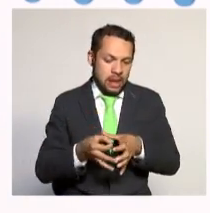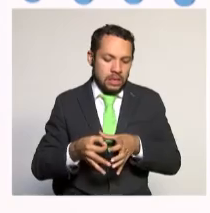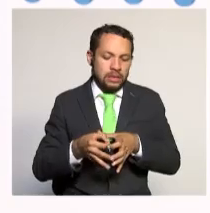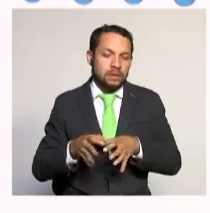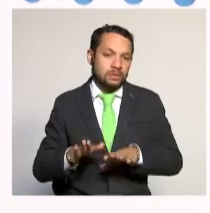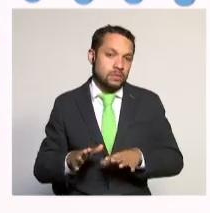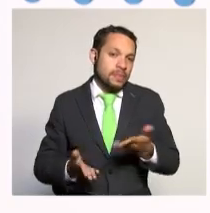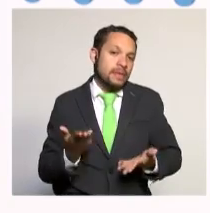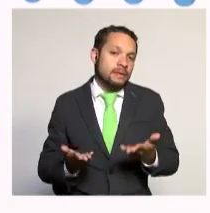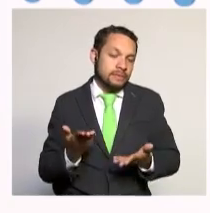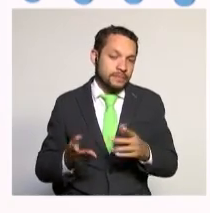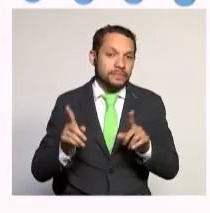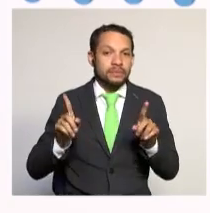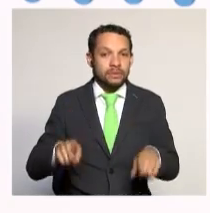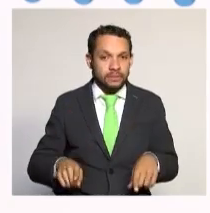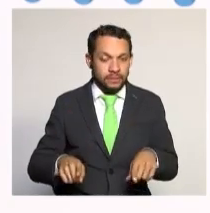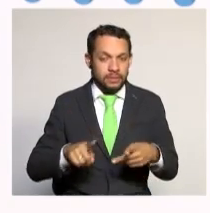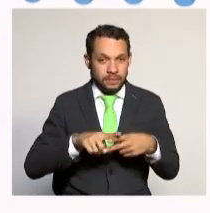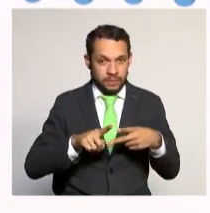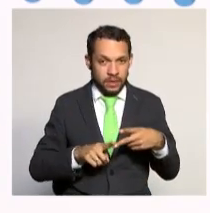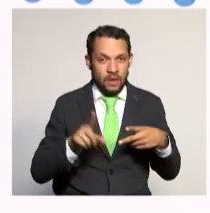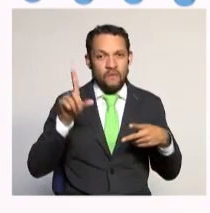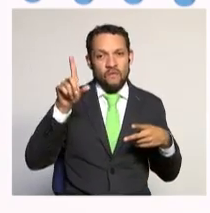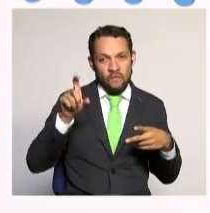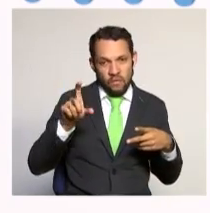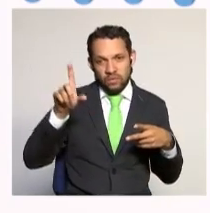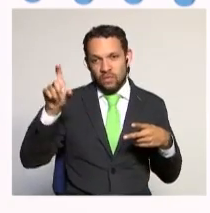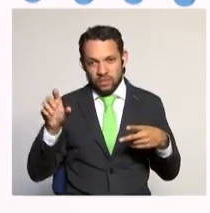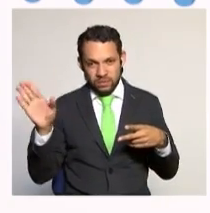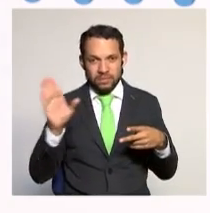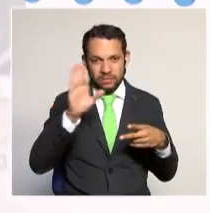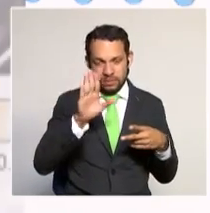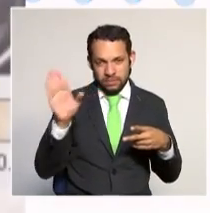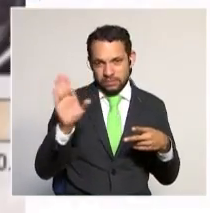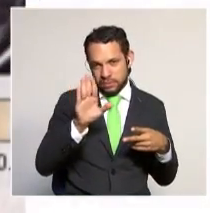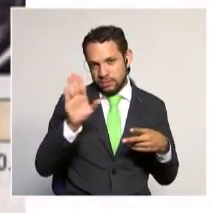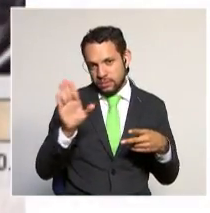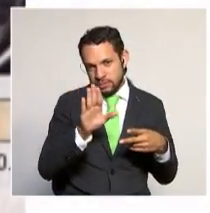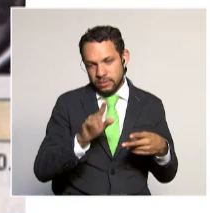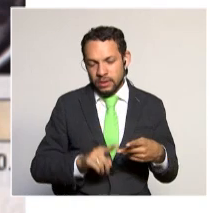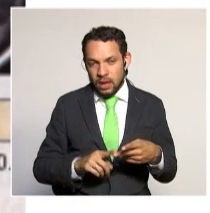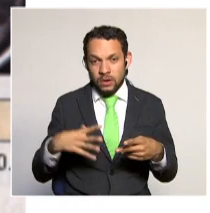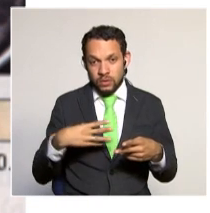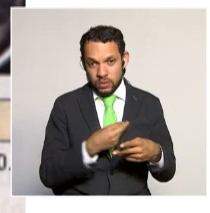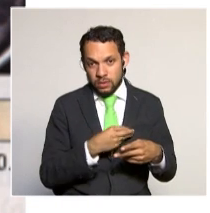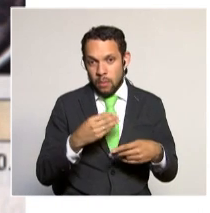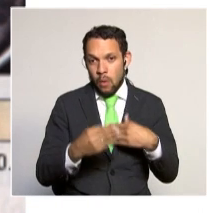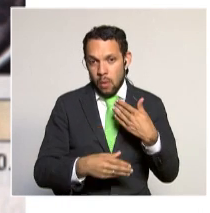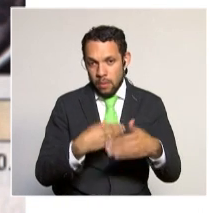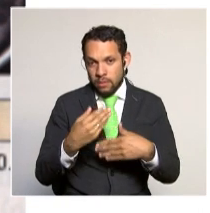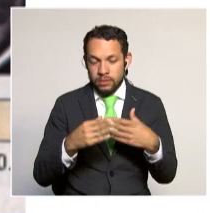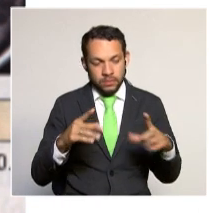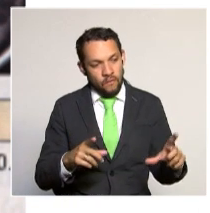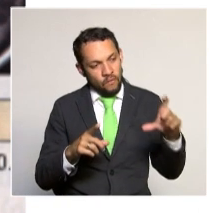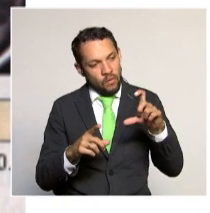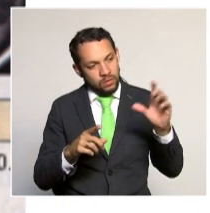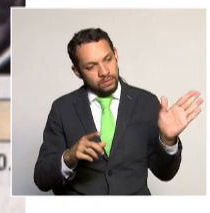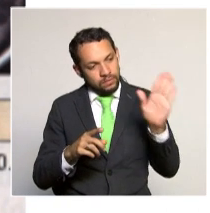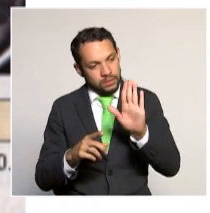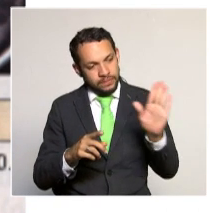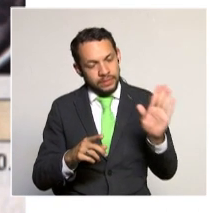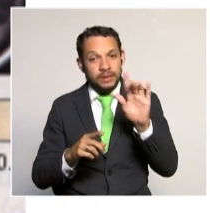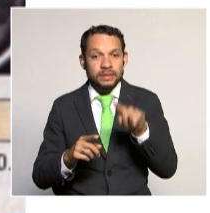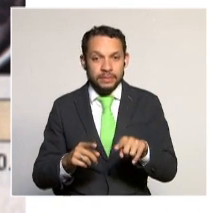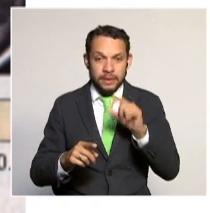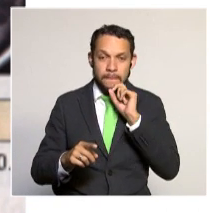Otros detalles pudieran ser imágenes como las que les vamos a mostrar a continuación. Mientras mostramos esas imágenes, otra persona nos